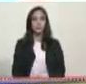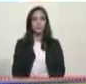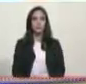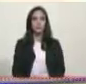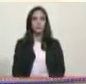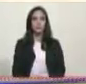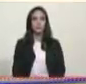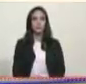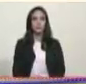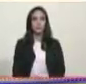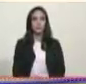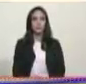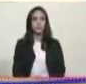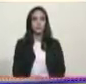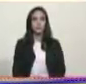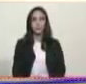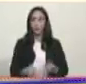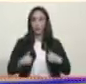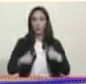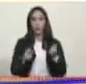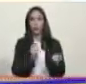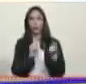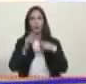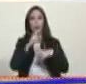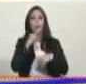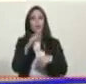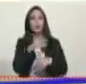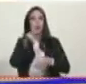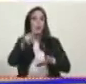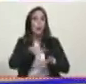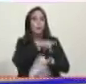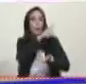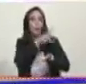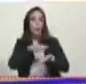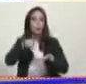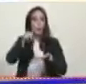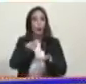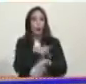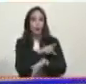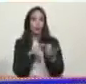Todo lo que converso me sale en verso. Es de grandes quilates.